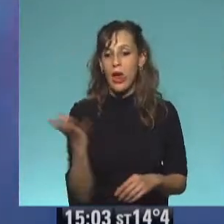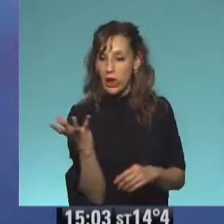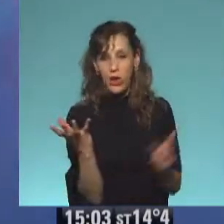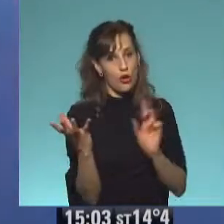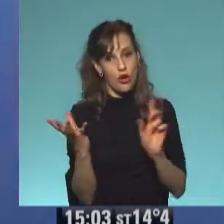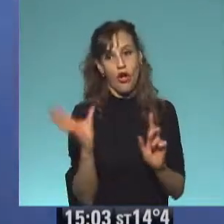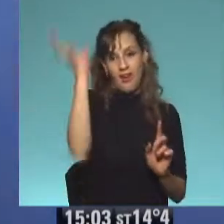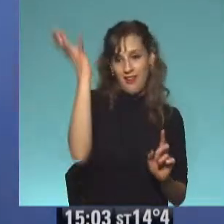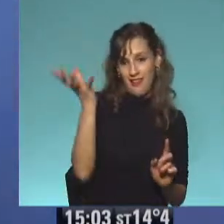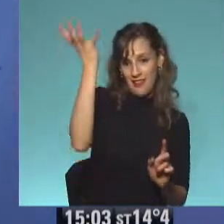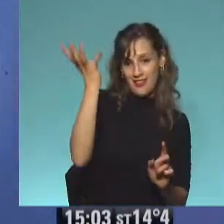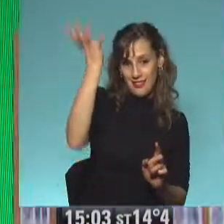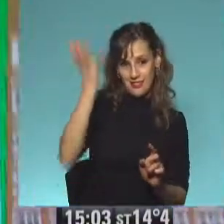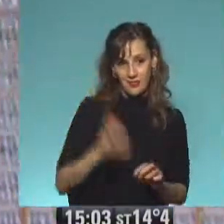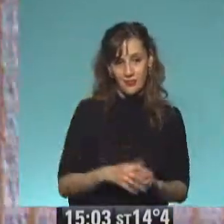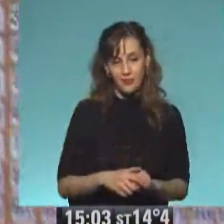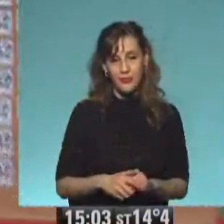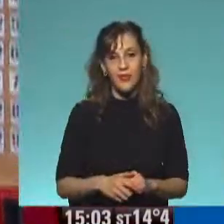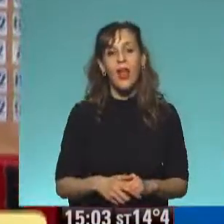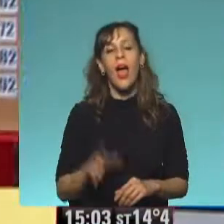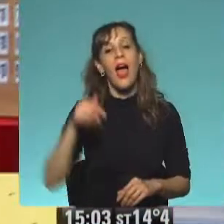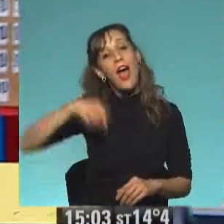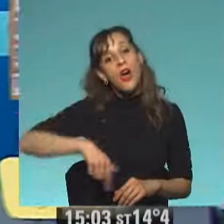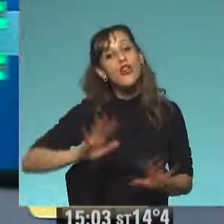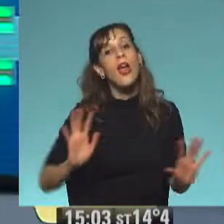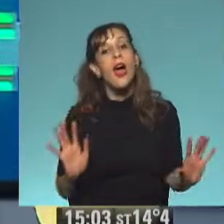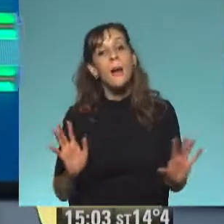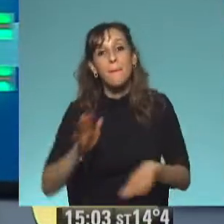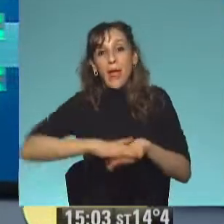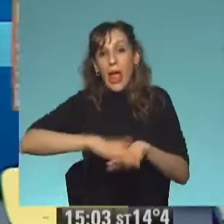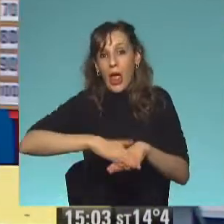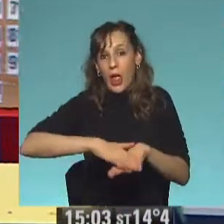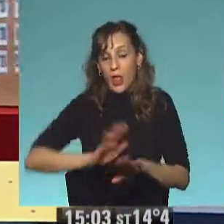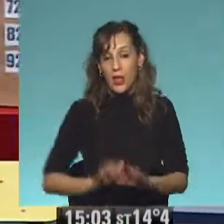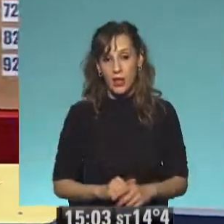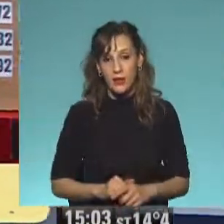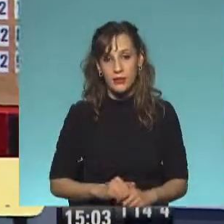vitalista listo vamos ahora con el pie